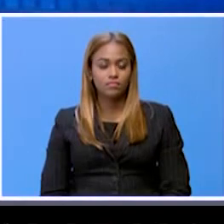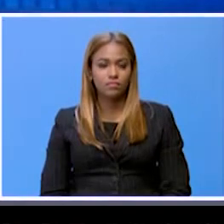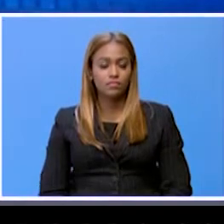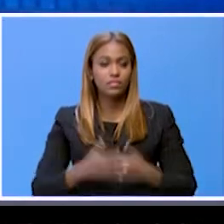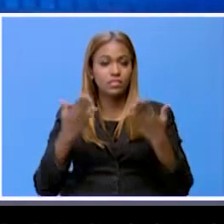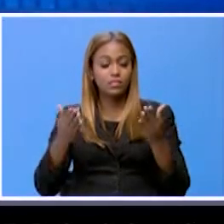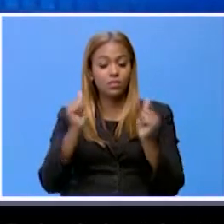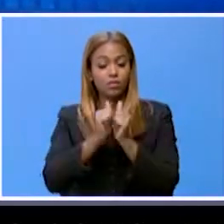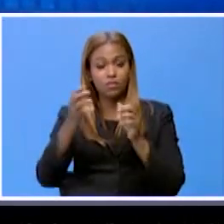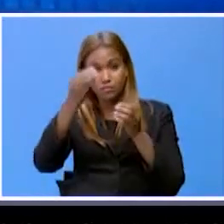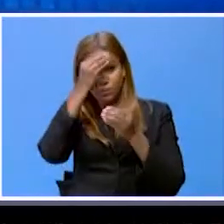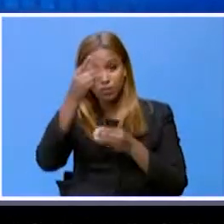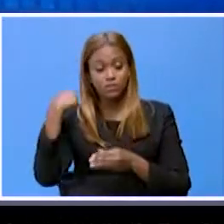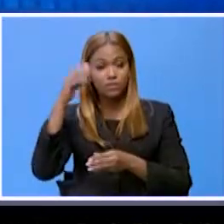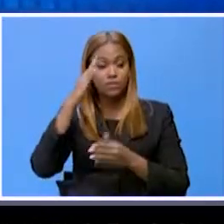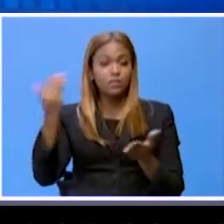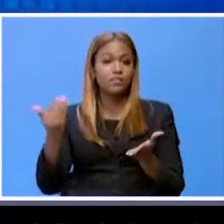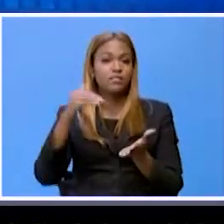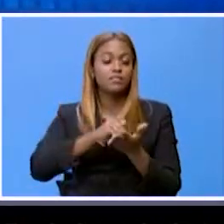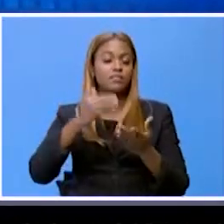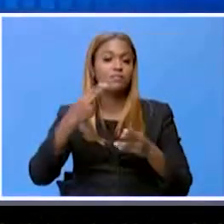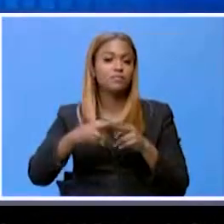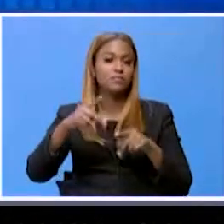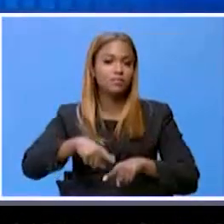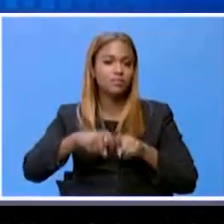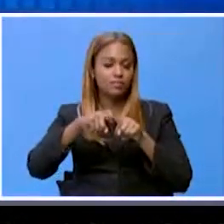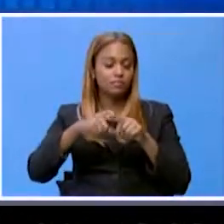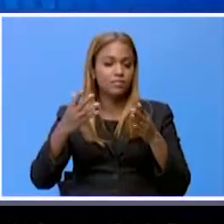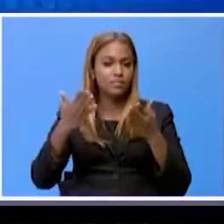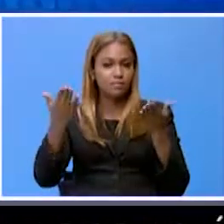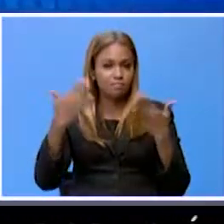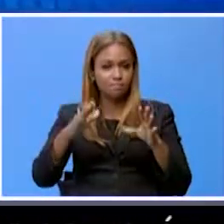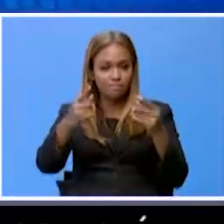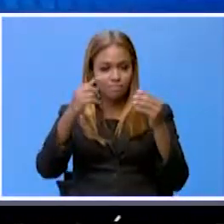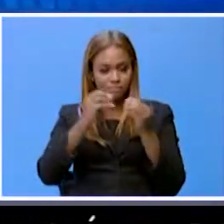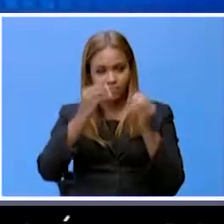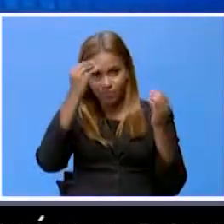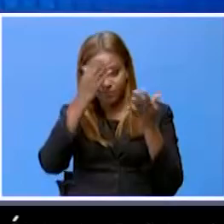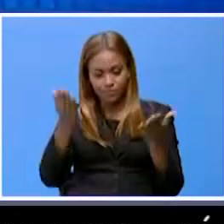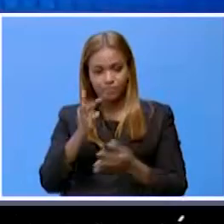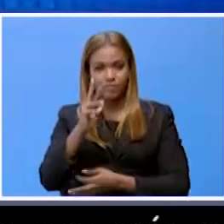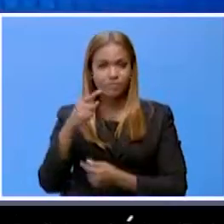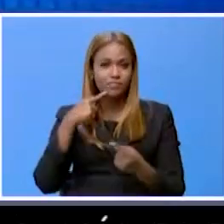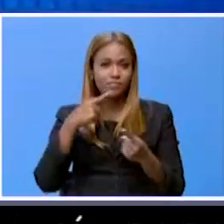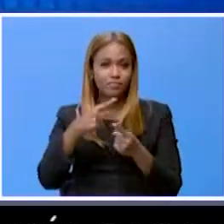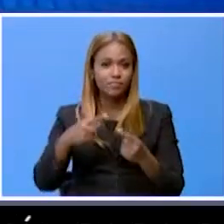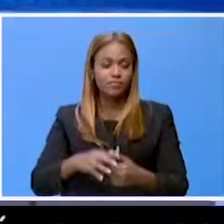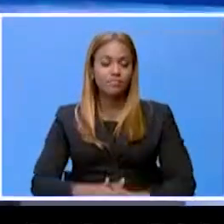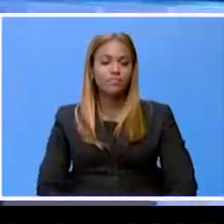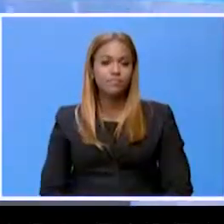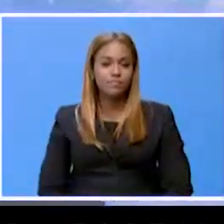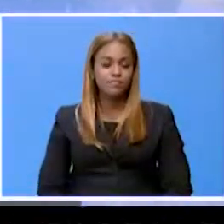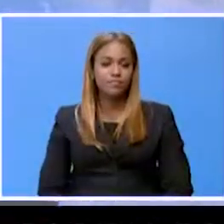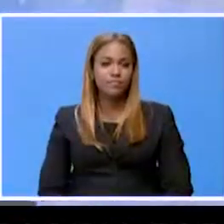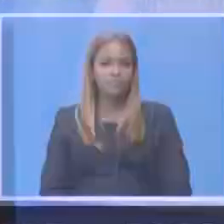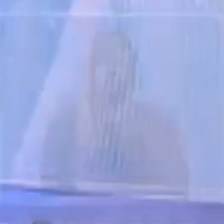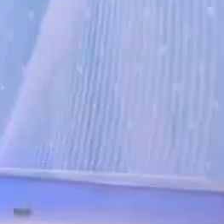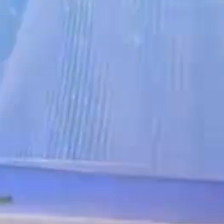Bueno, señores, y con esta información nos vamos nuevamente a una breve pausa comercial. Ya regresamos con más en 4RD Noticias, emisión estelar.